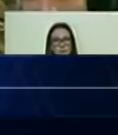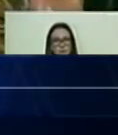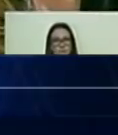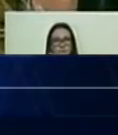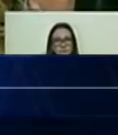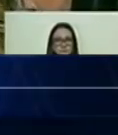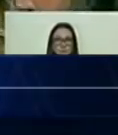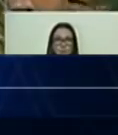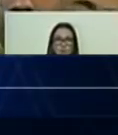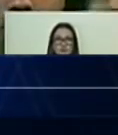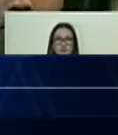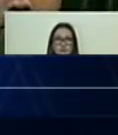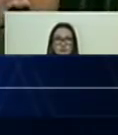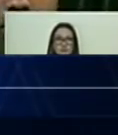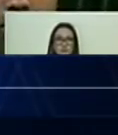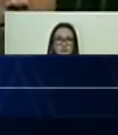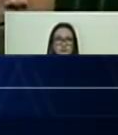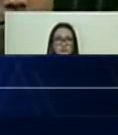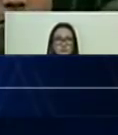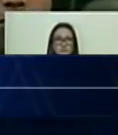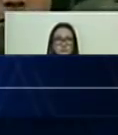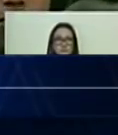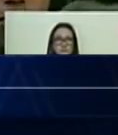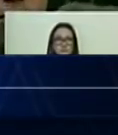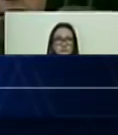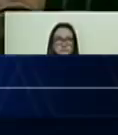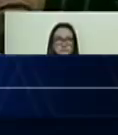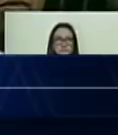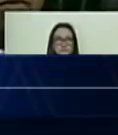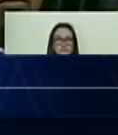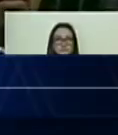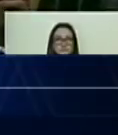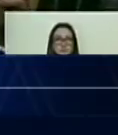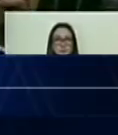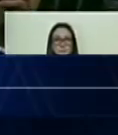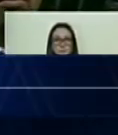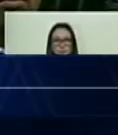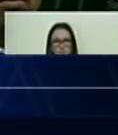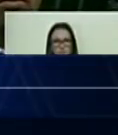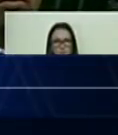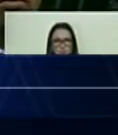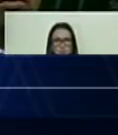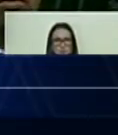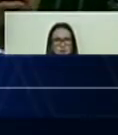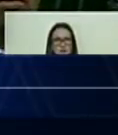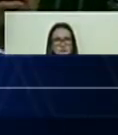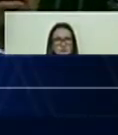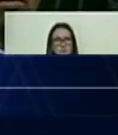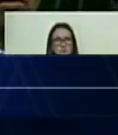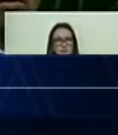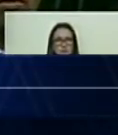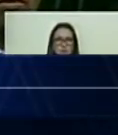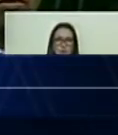Buenas tardes, presidente. Mi pregunta es, a raíz del anuncio de las elecciones para el 22 de abril y la firma